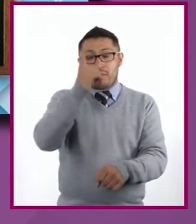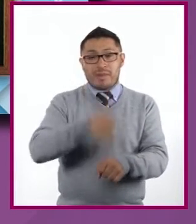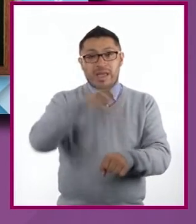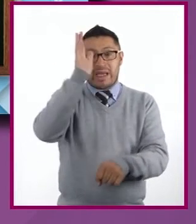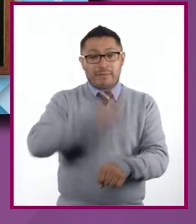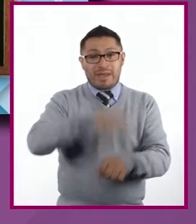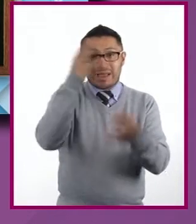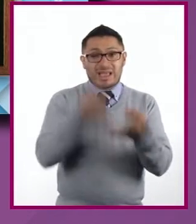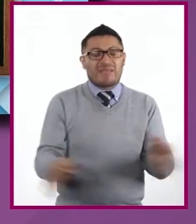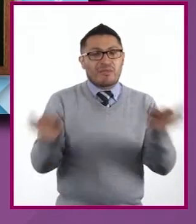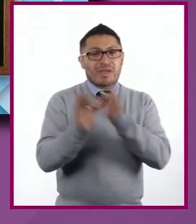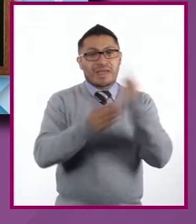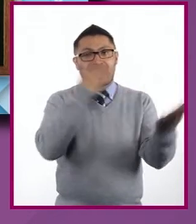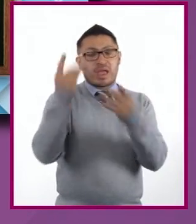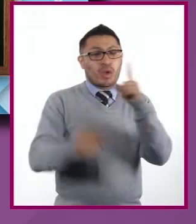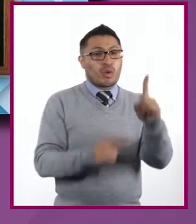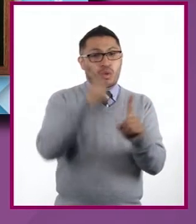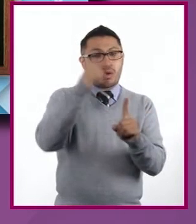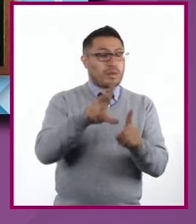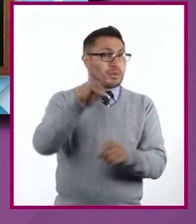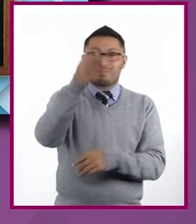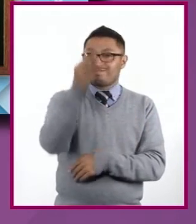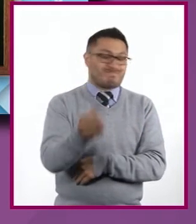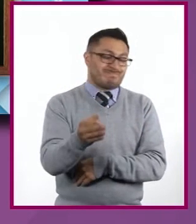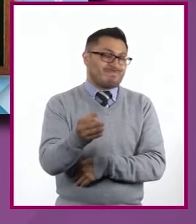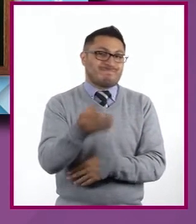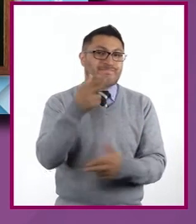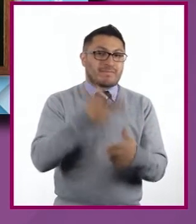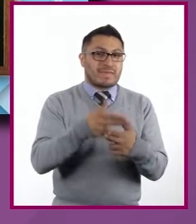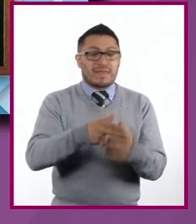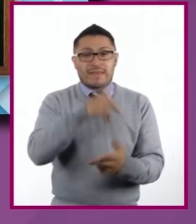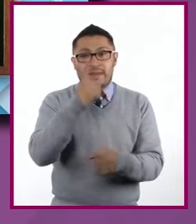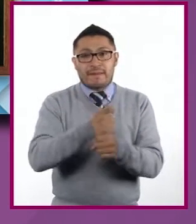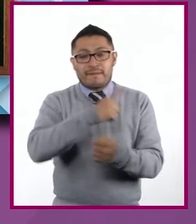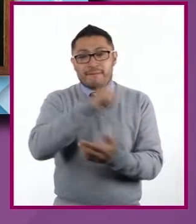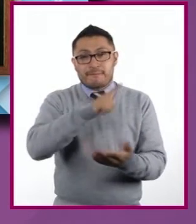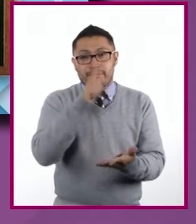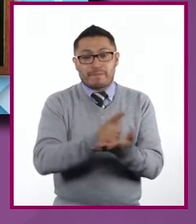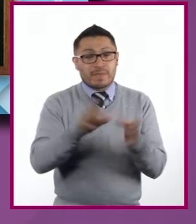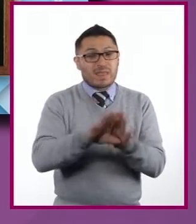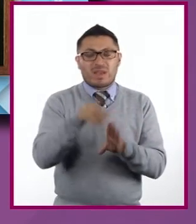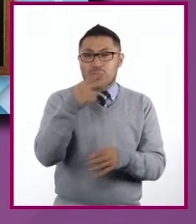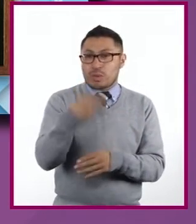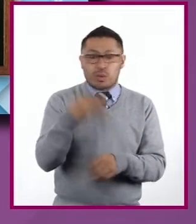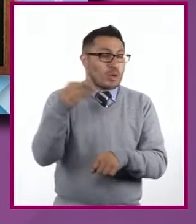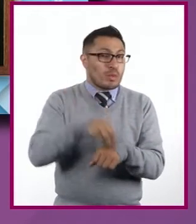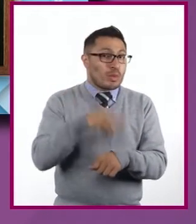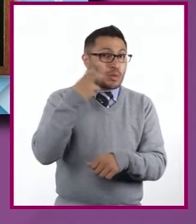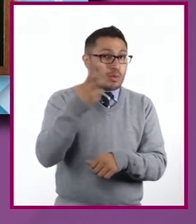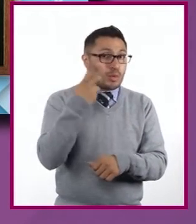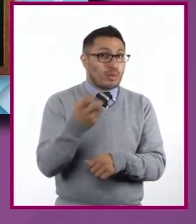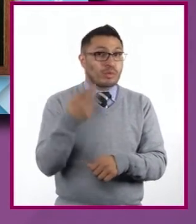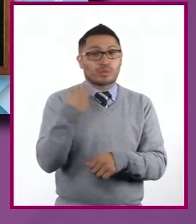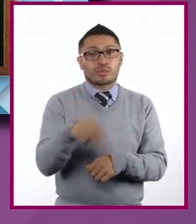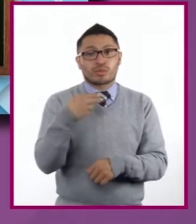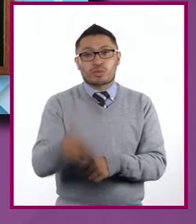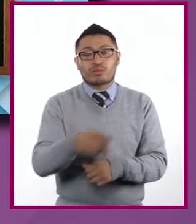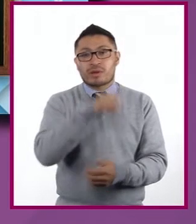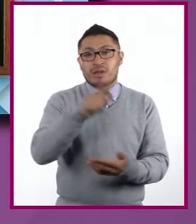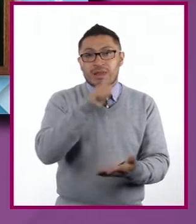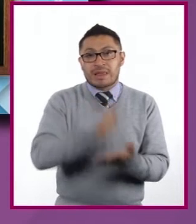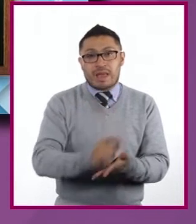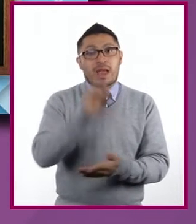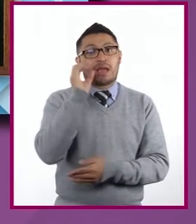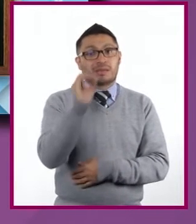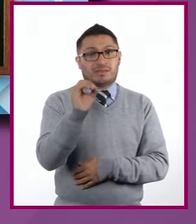la termodinámica no fue aceptado hasta que la primera ley había tomado su nombre, y es por eso que la nombraron Ley